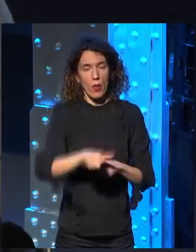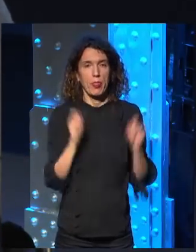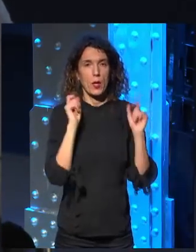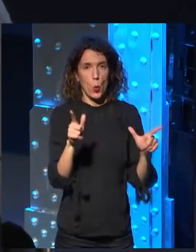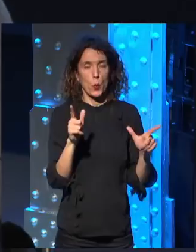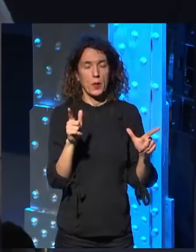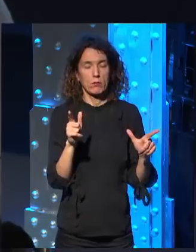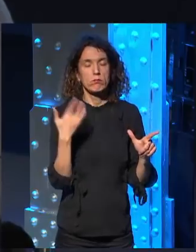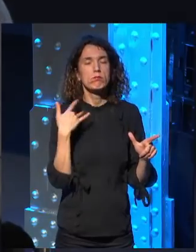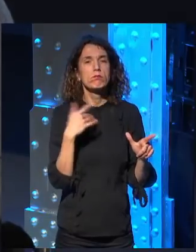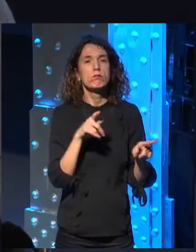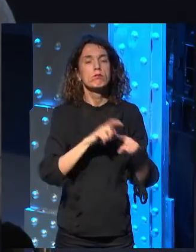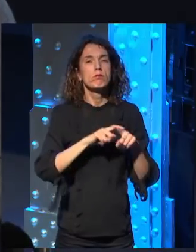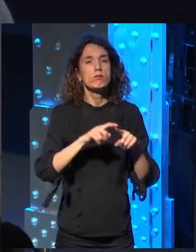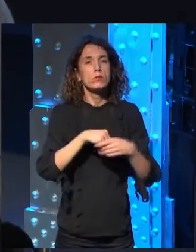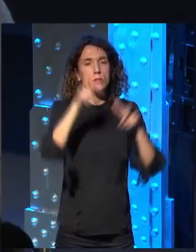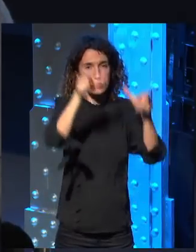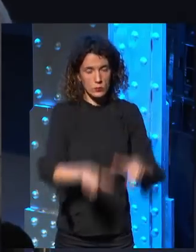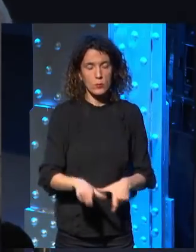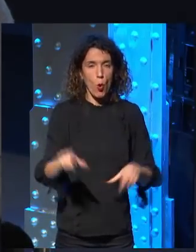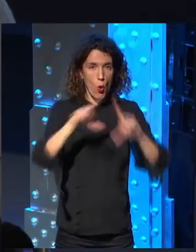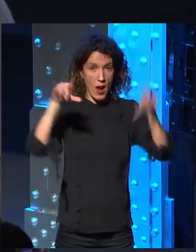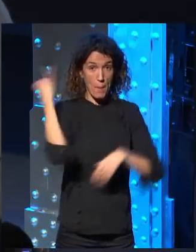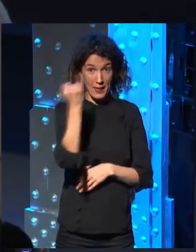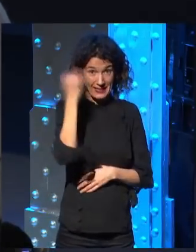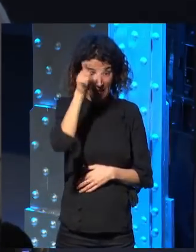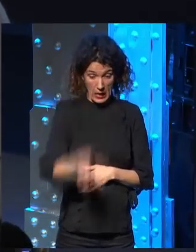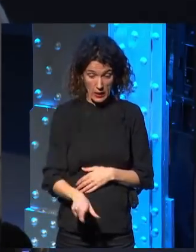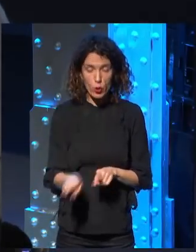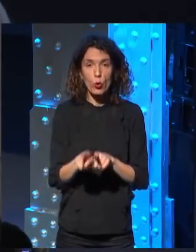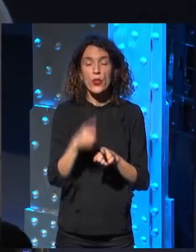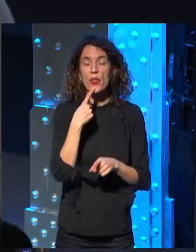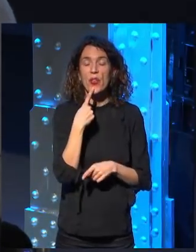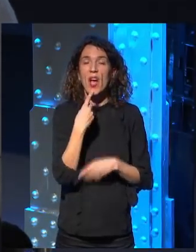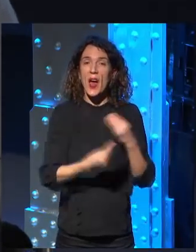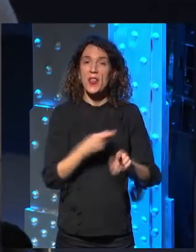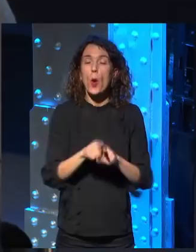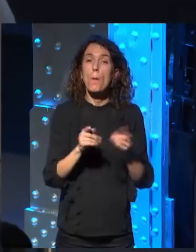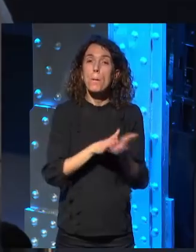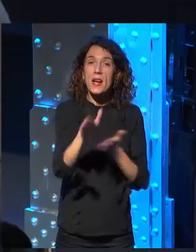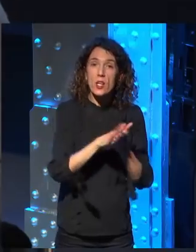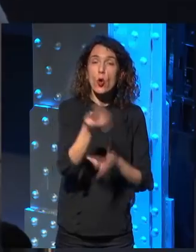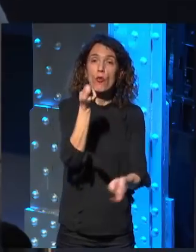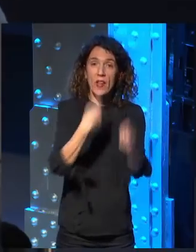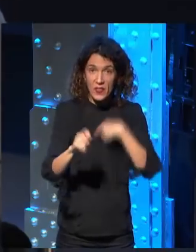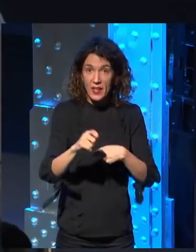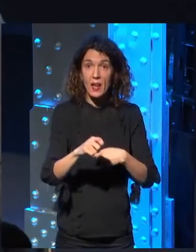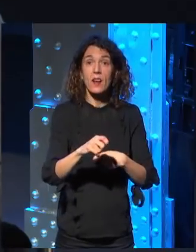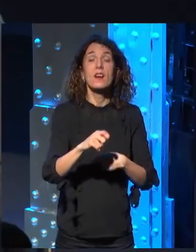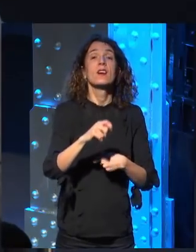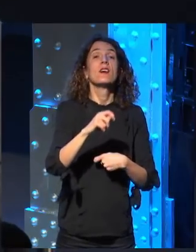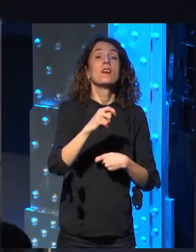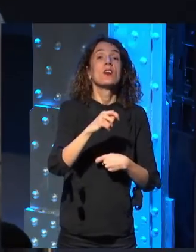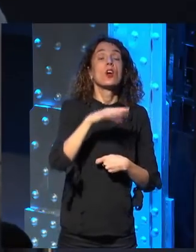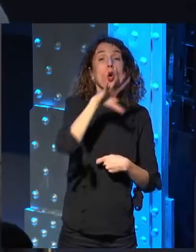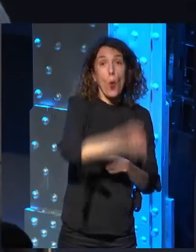lo descubrió un tipo en Nueva York, un empresario, que si tú hacías un periódico y lo vendías por debajo de